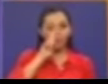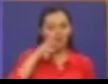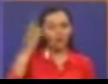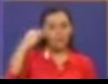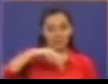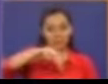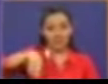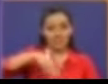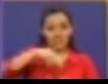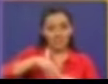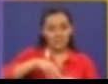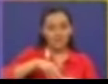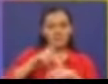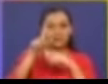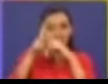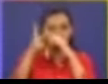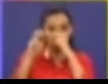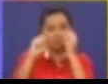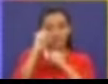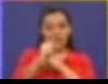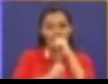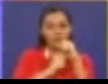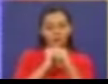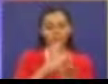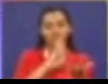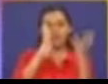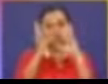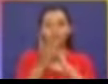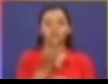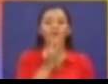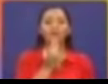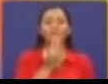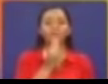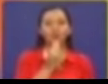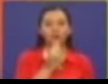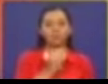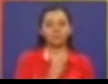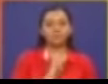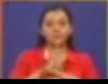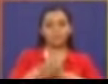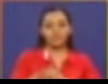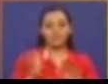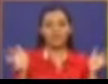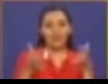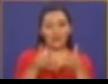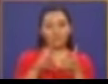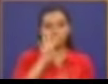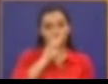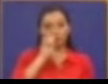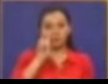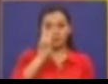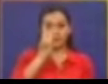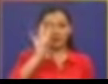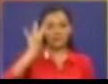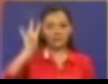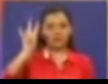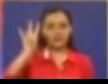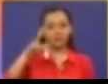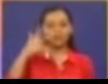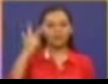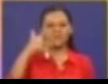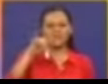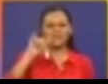Manabí en los 120 años de la revolución alfarista y después en el enlace ciudadano 427 en